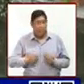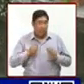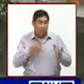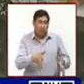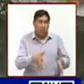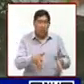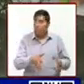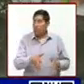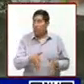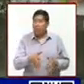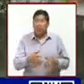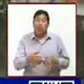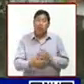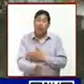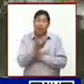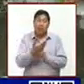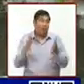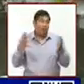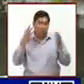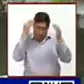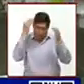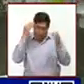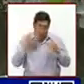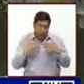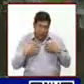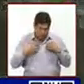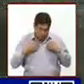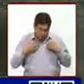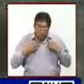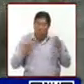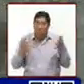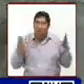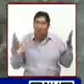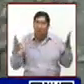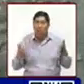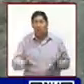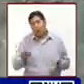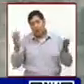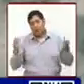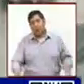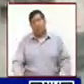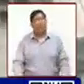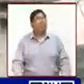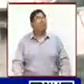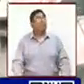y al día siguiente ya no había las camas, sus ropas, algunos ya.